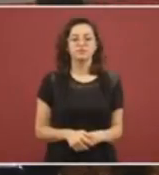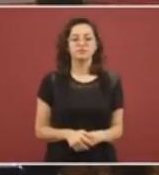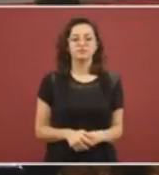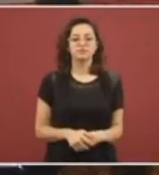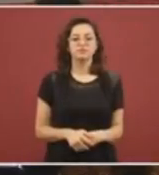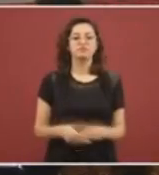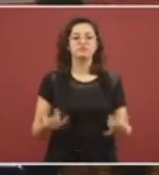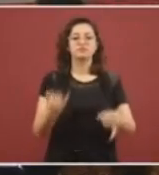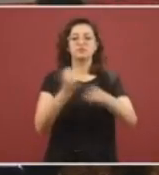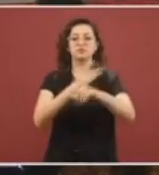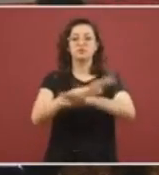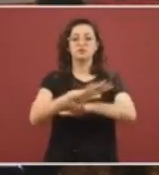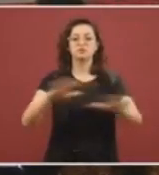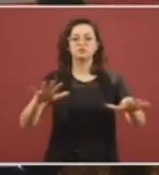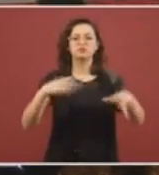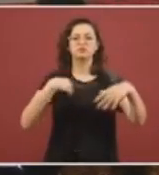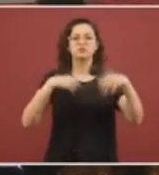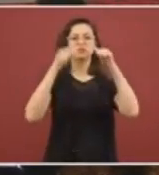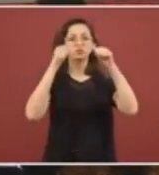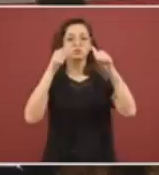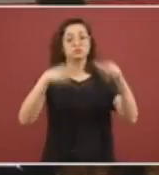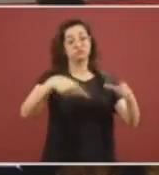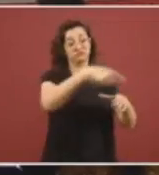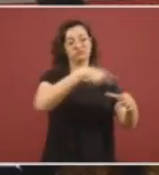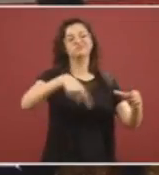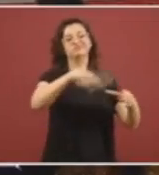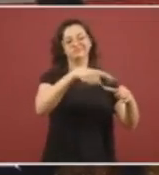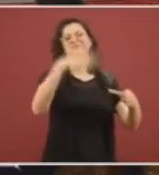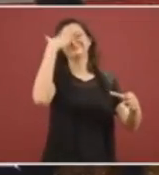de escuchar a los que saben,